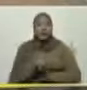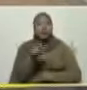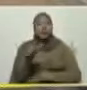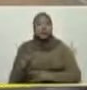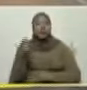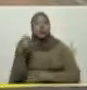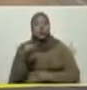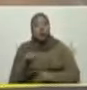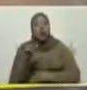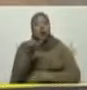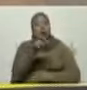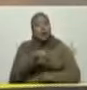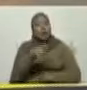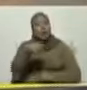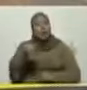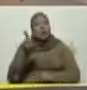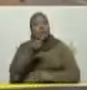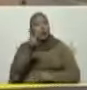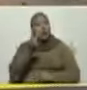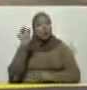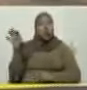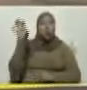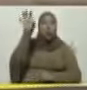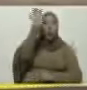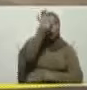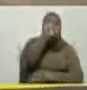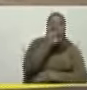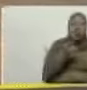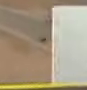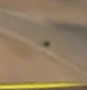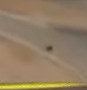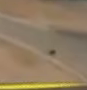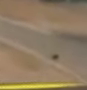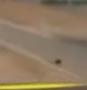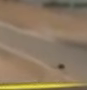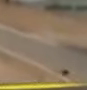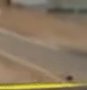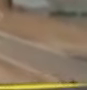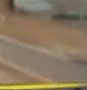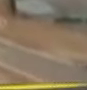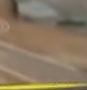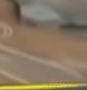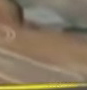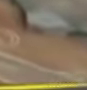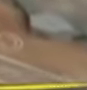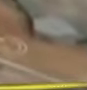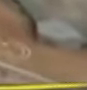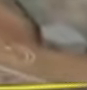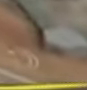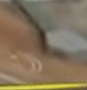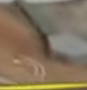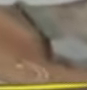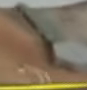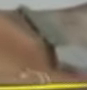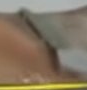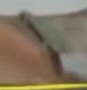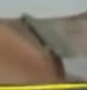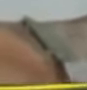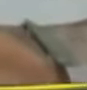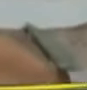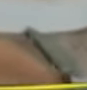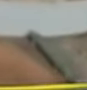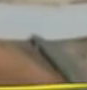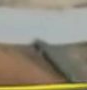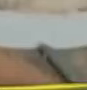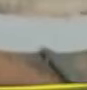exterior incluso aquí en Venezuela hablan de un verdadero Milagro porque la intención real fue exterminar noos aniquilarnos